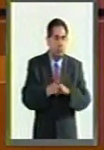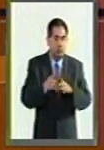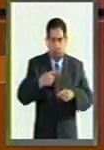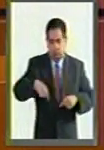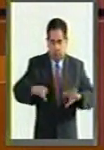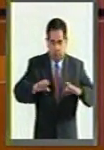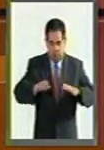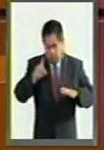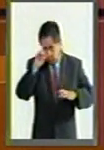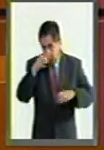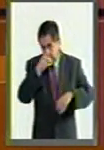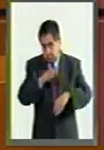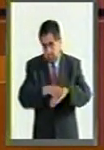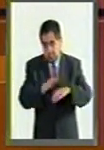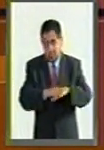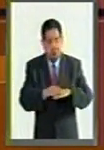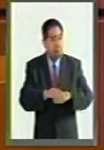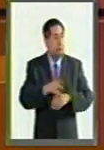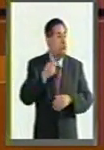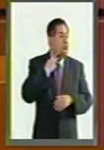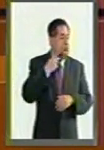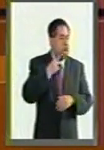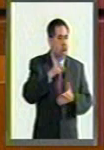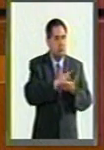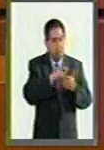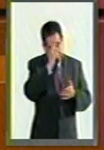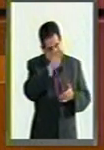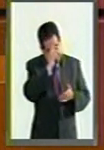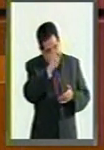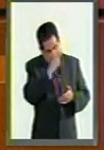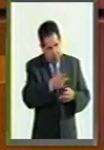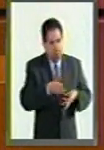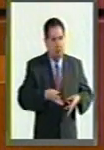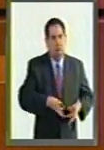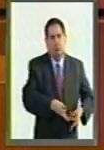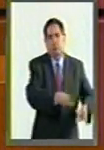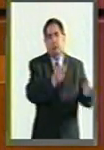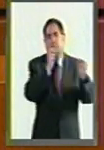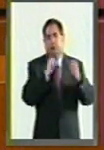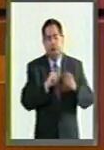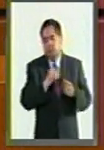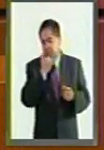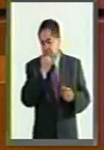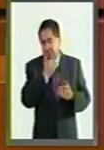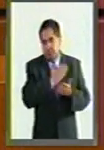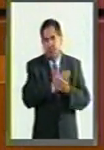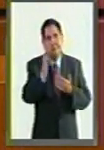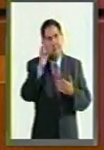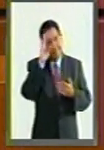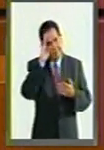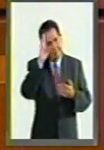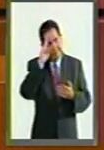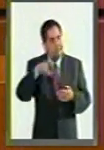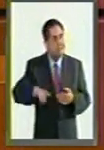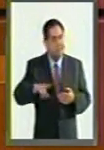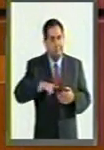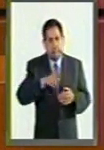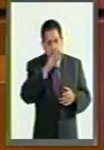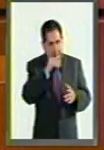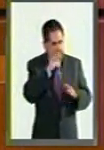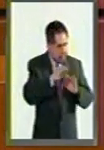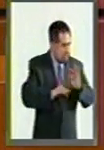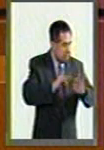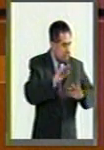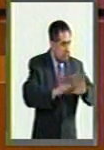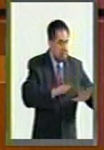Consejo mostraron que la política de drogas ha implicado un gasto estratosférico por parte del gobierno al tratar de